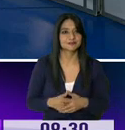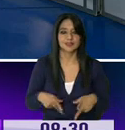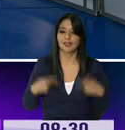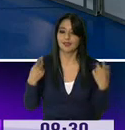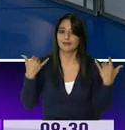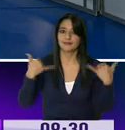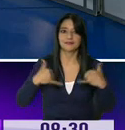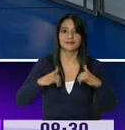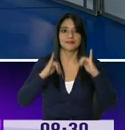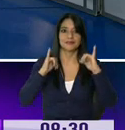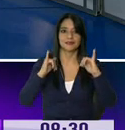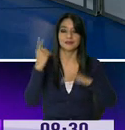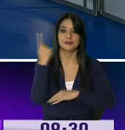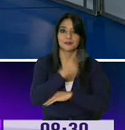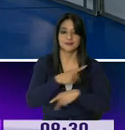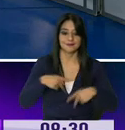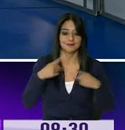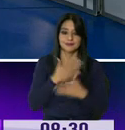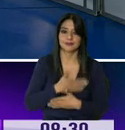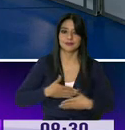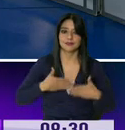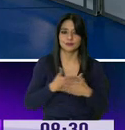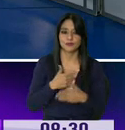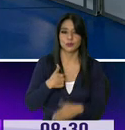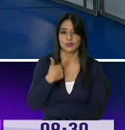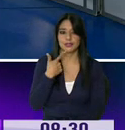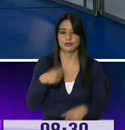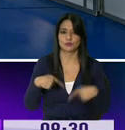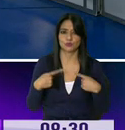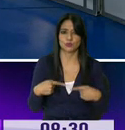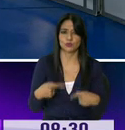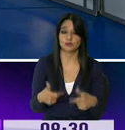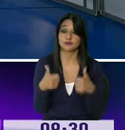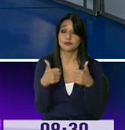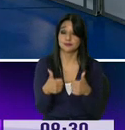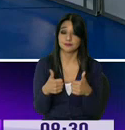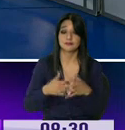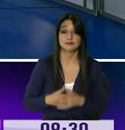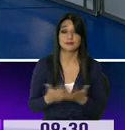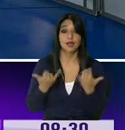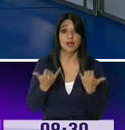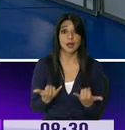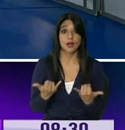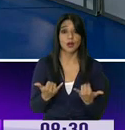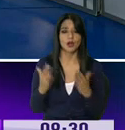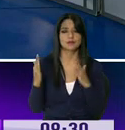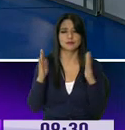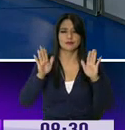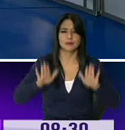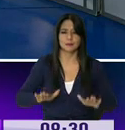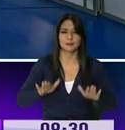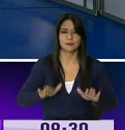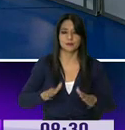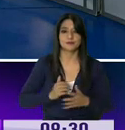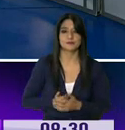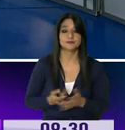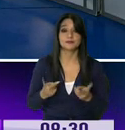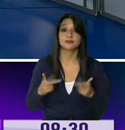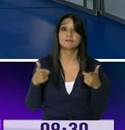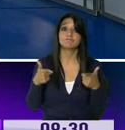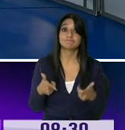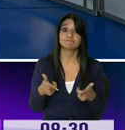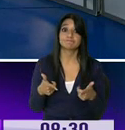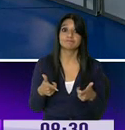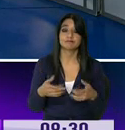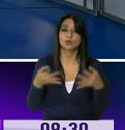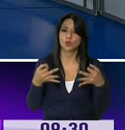continúa, hay que vivir un día a la vez, como siempre les digo, y esto funciona muy bien, más aún en esta época, y sobre todo, ser vigilantes de que se